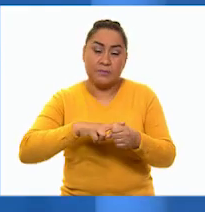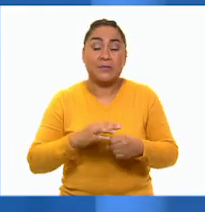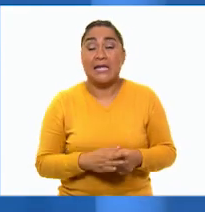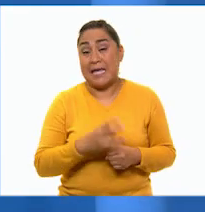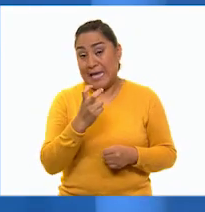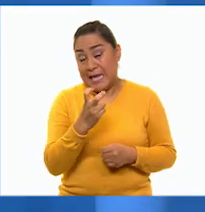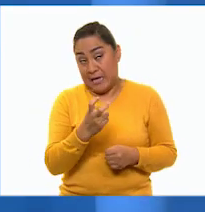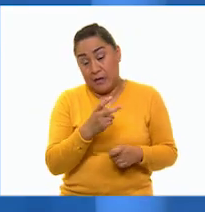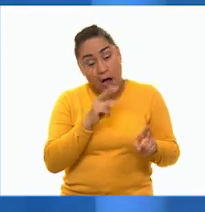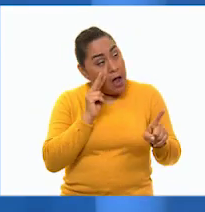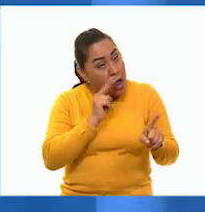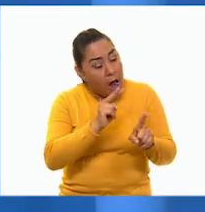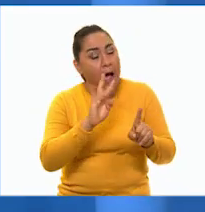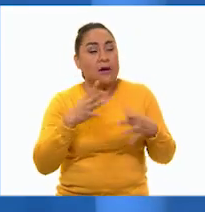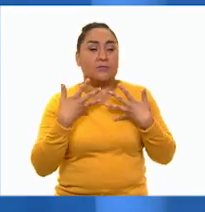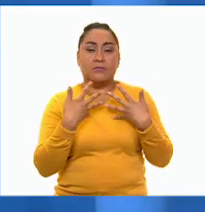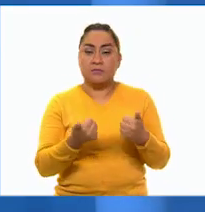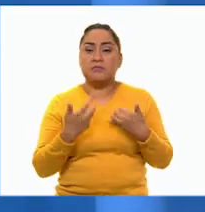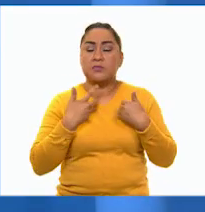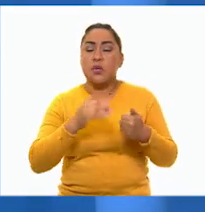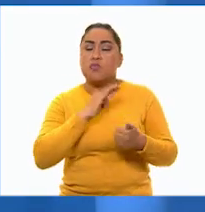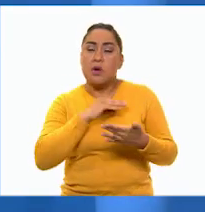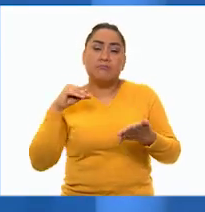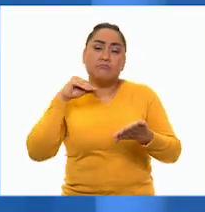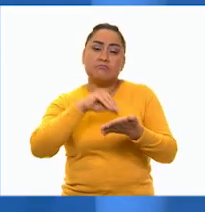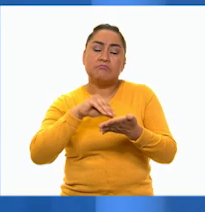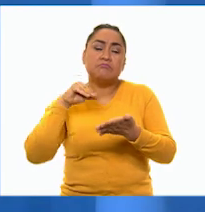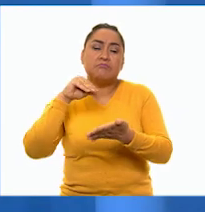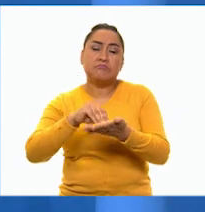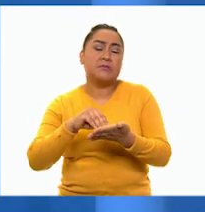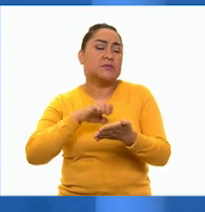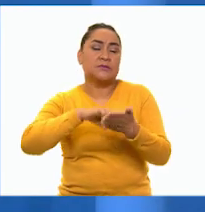conceptos nos permiten dar solución a soluciones como